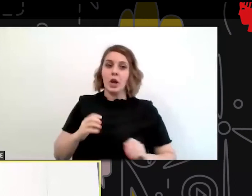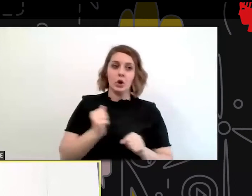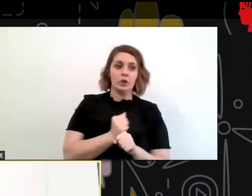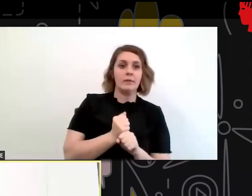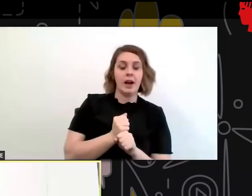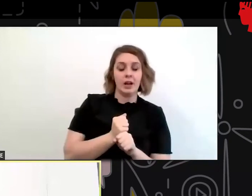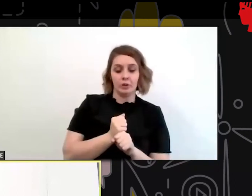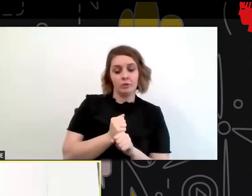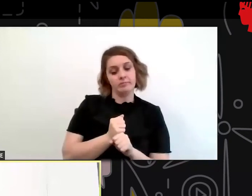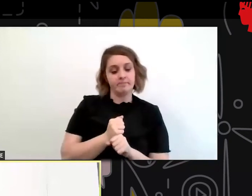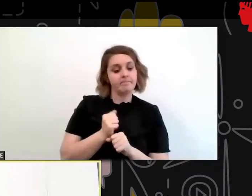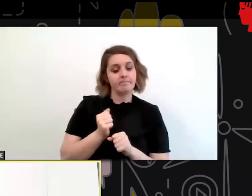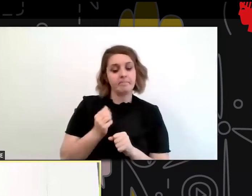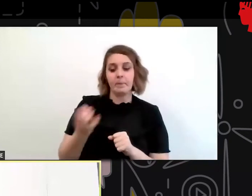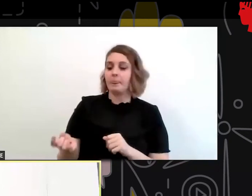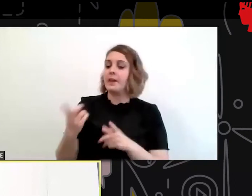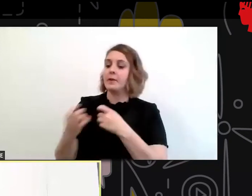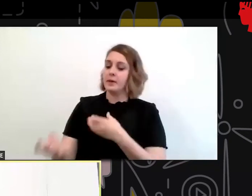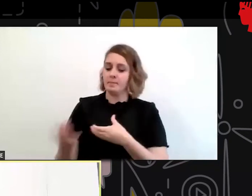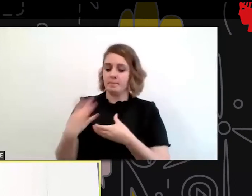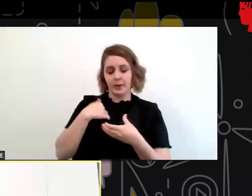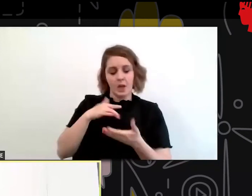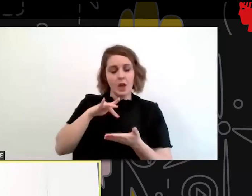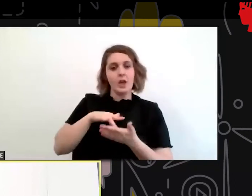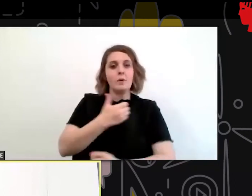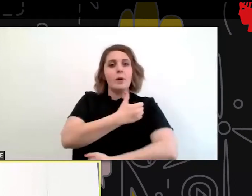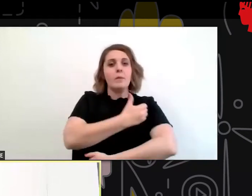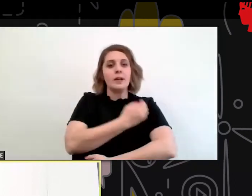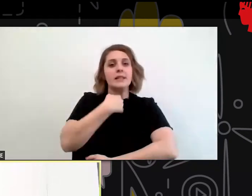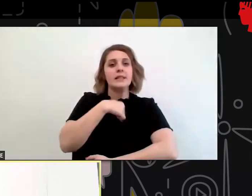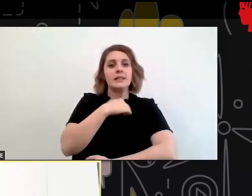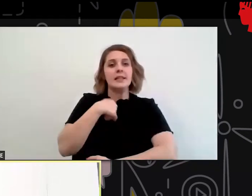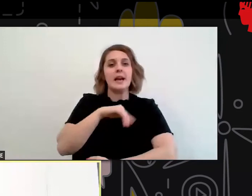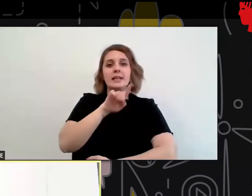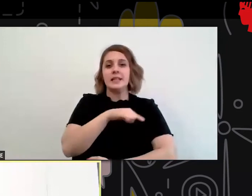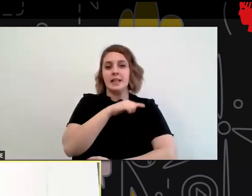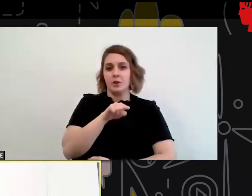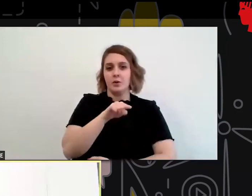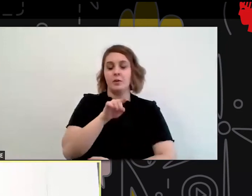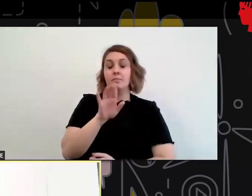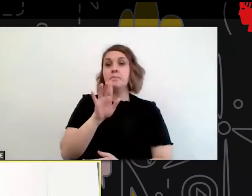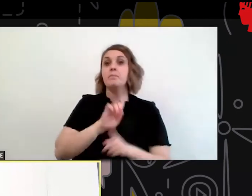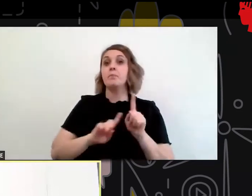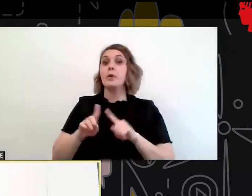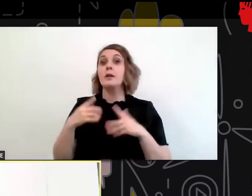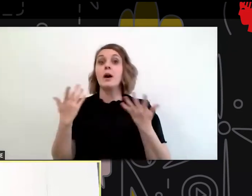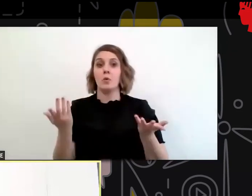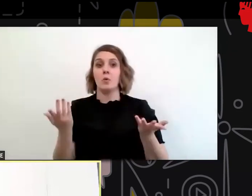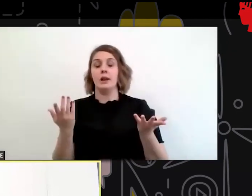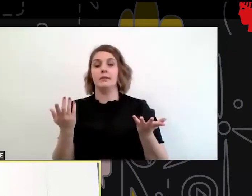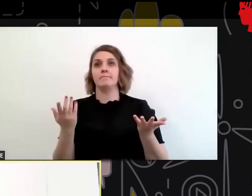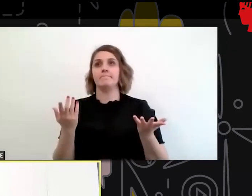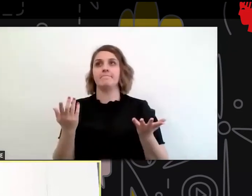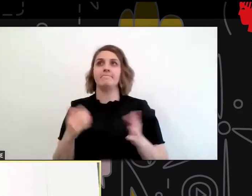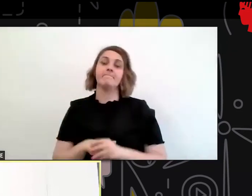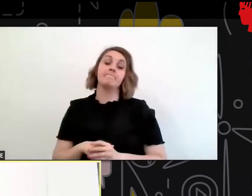esa información al hijo, que se ha puesto la insulina, que se la ha puesto de manera correcta. El único problema que encontramos, pues que